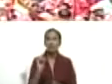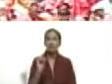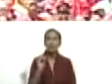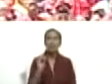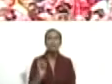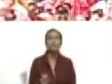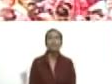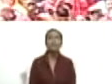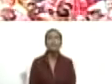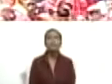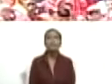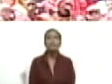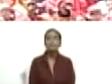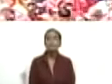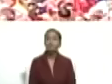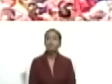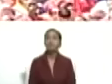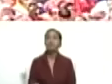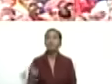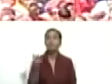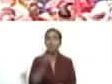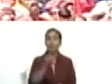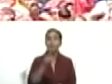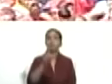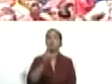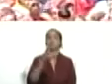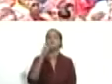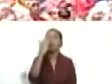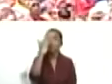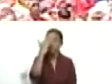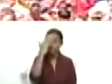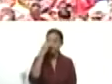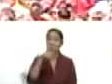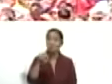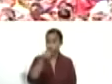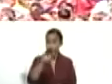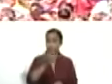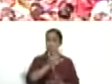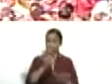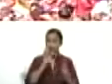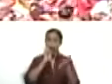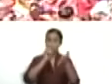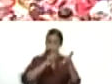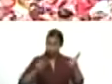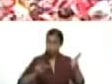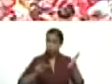A ustedes les han llegado los folletos y documentos de las 7 T.